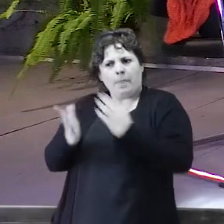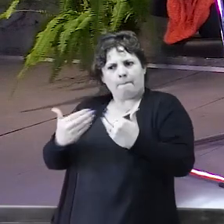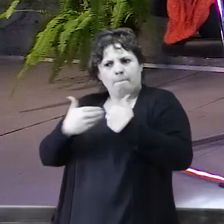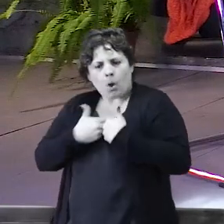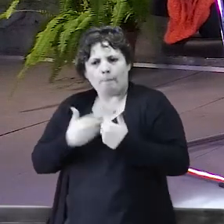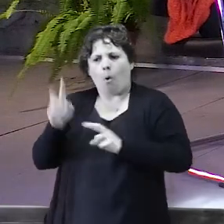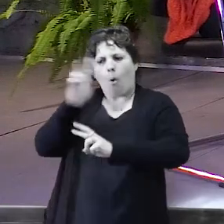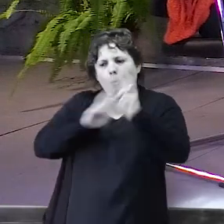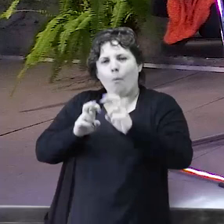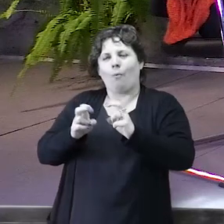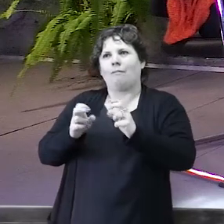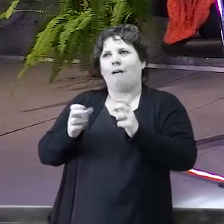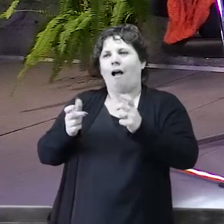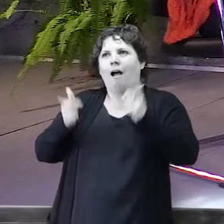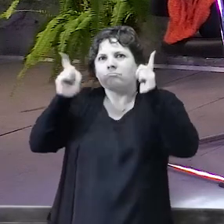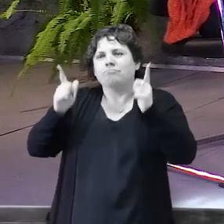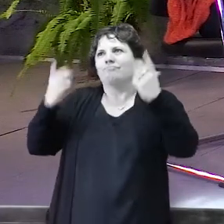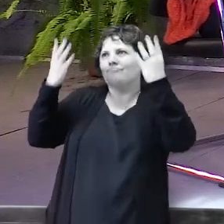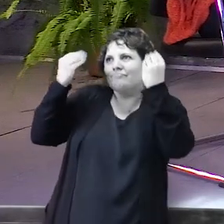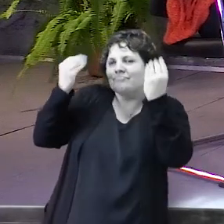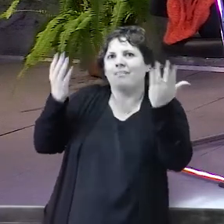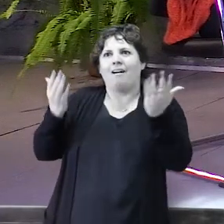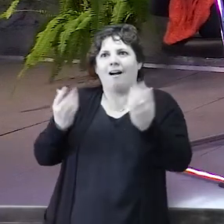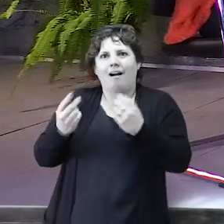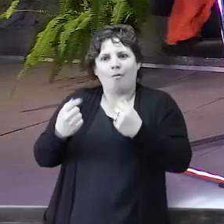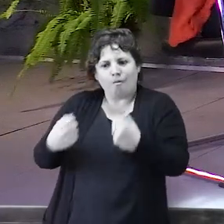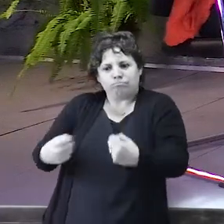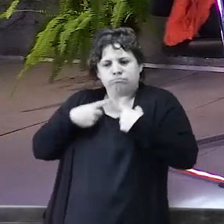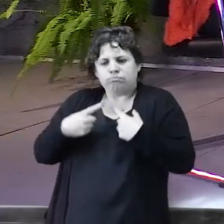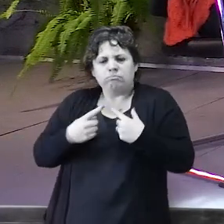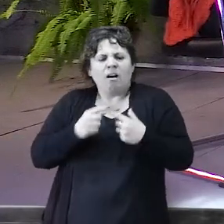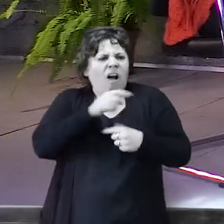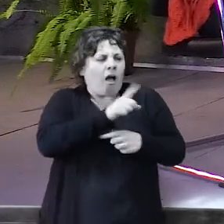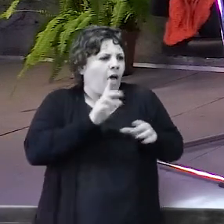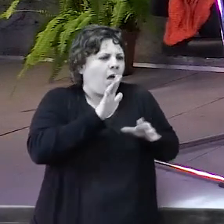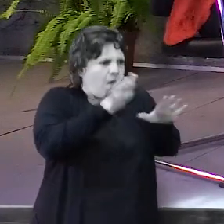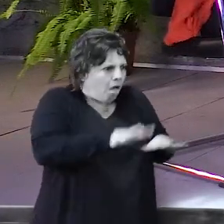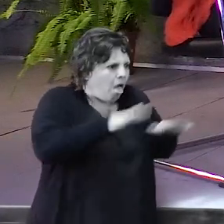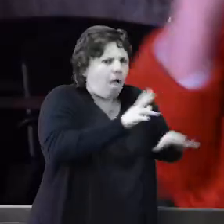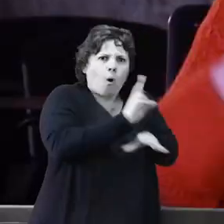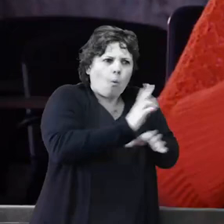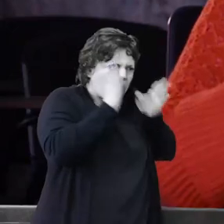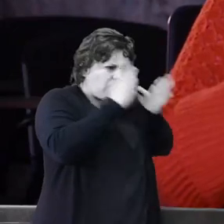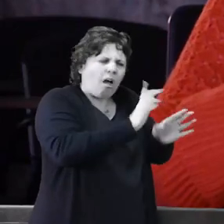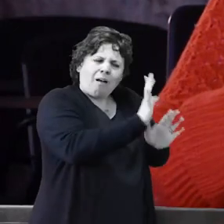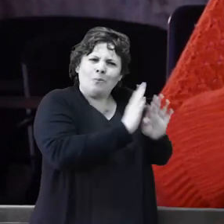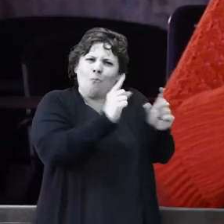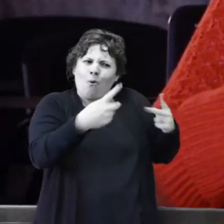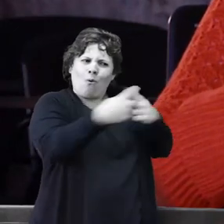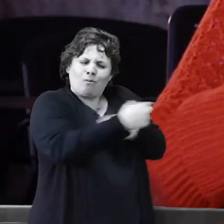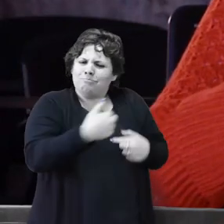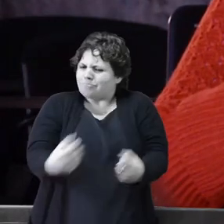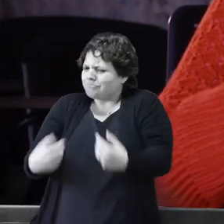de recrearse, de disfrutar por fuera de estos sistemas de cuidados o de atención a otros,